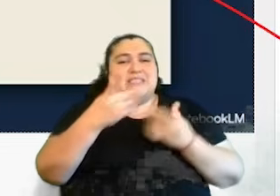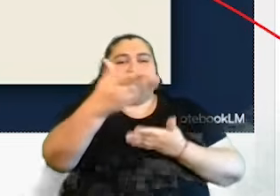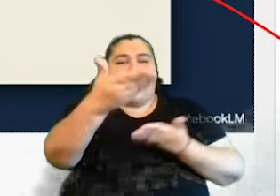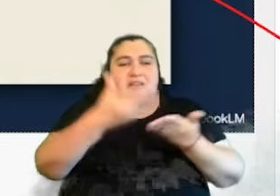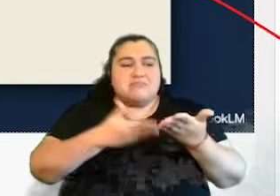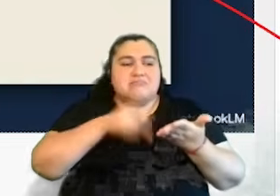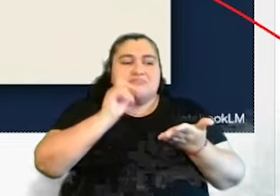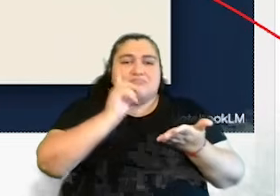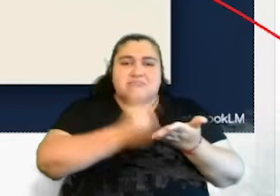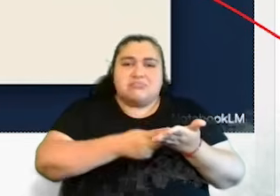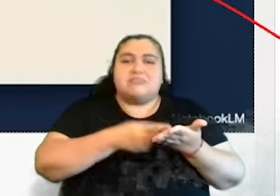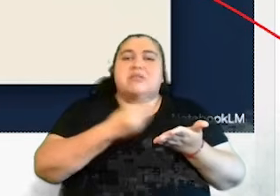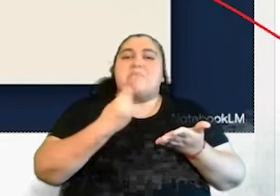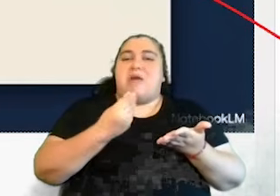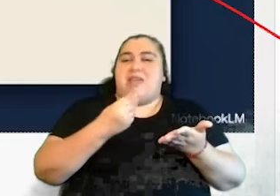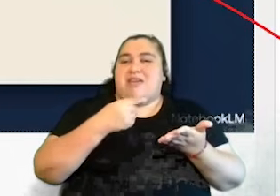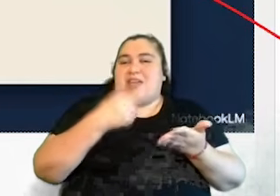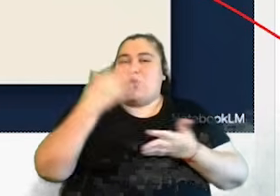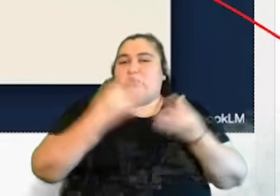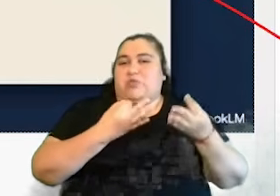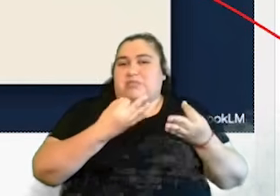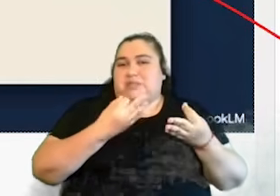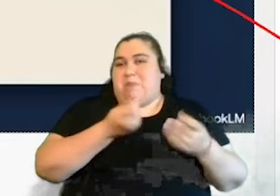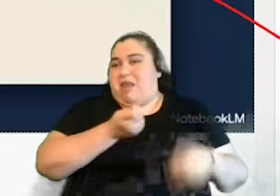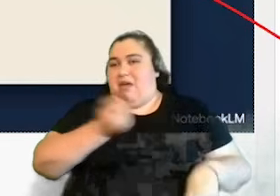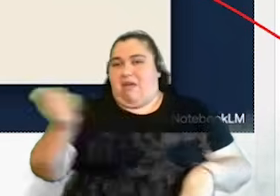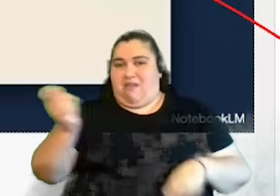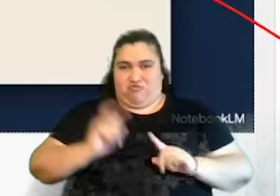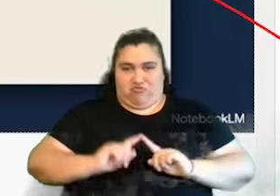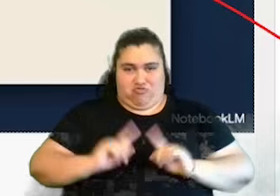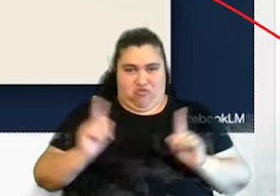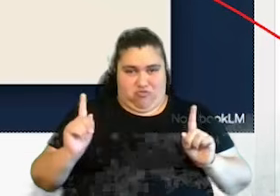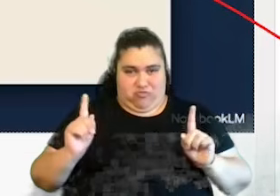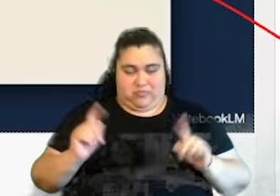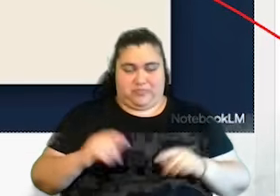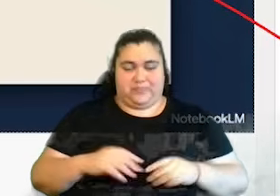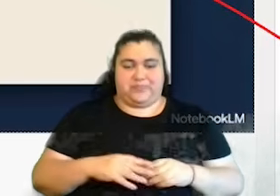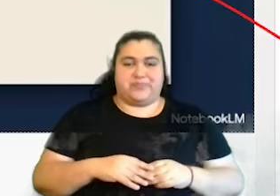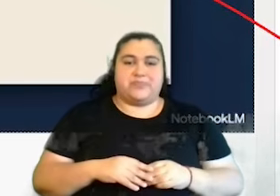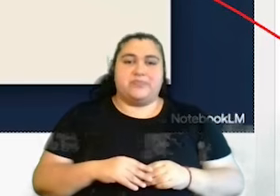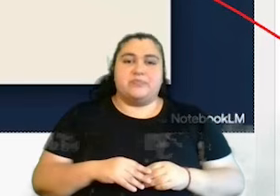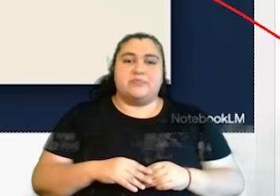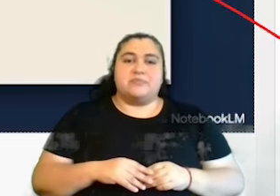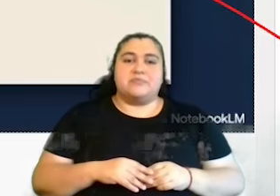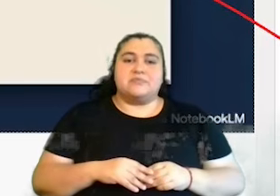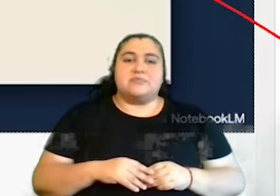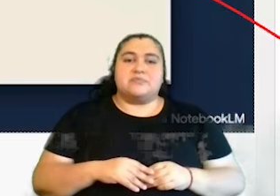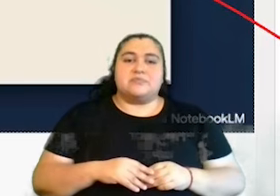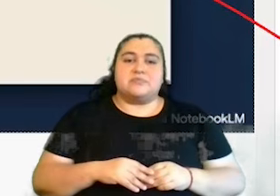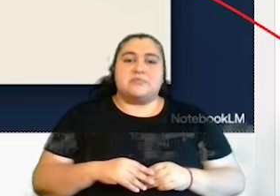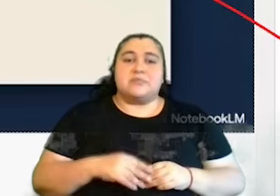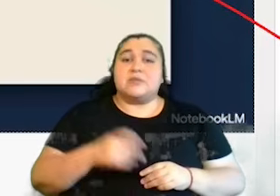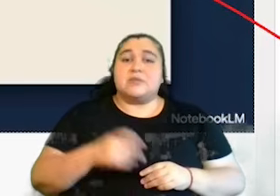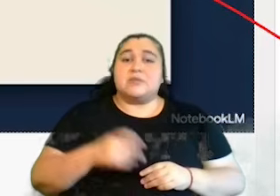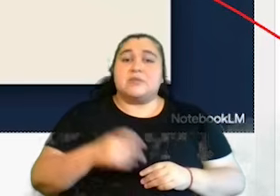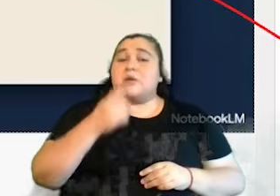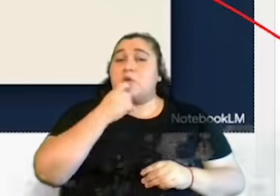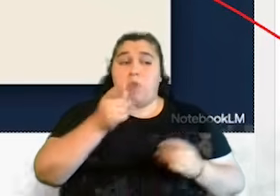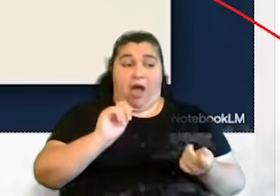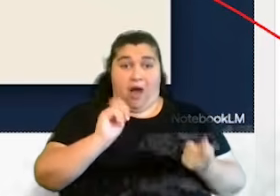hacer la denuncia. Y tampoco se van a hacer la denuncia en los casos en que el ajuste se